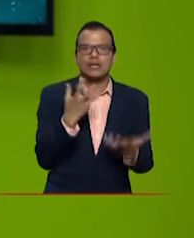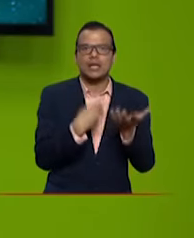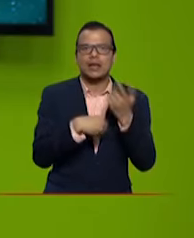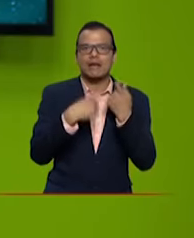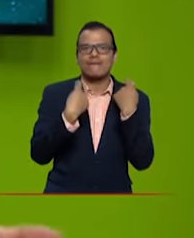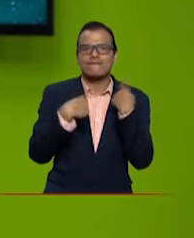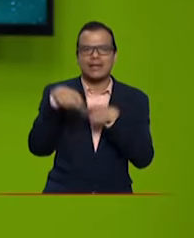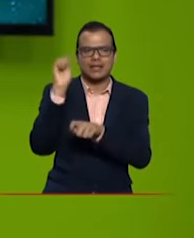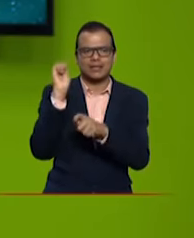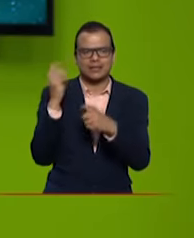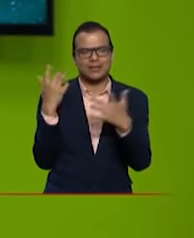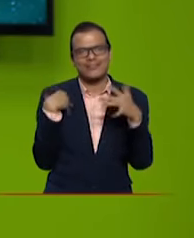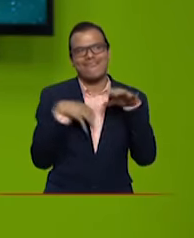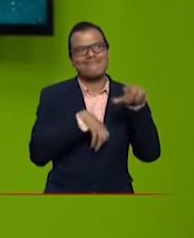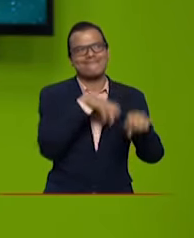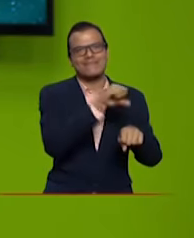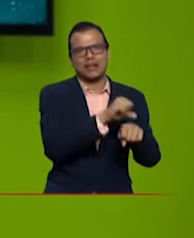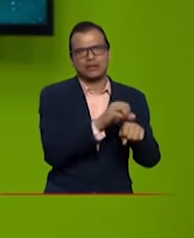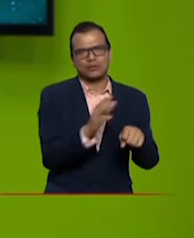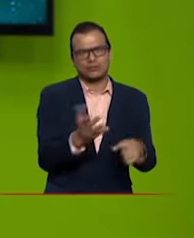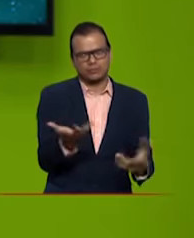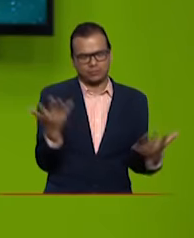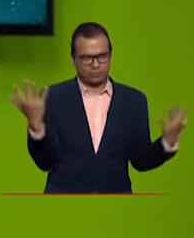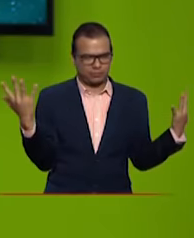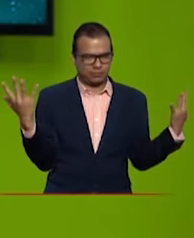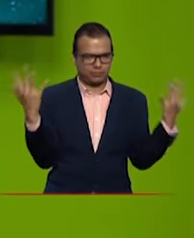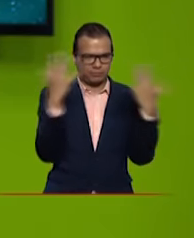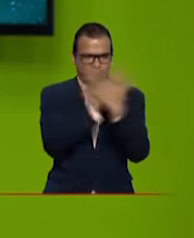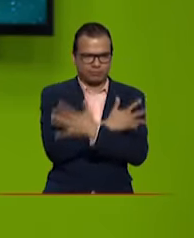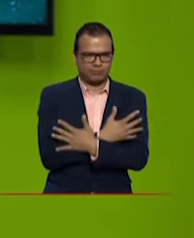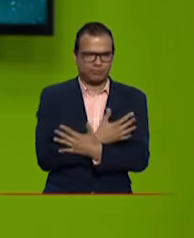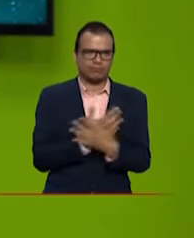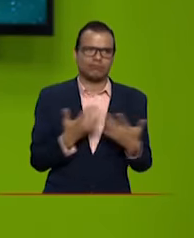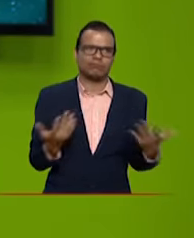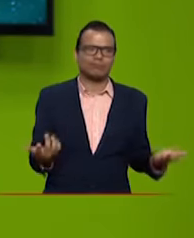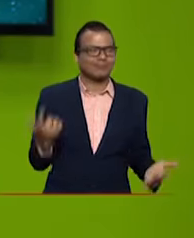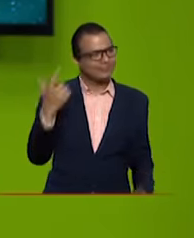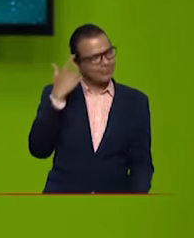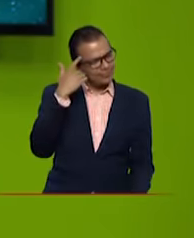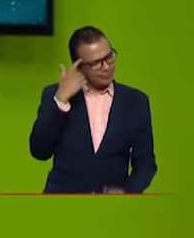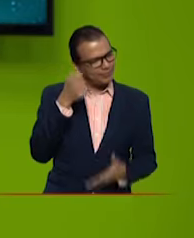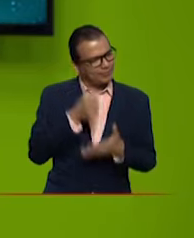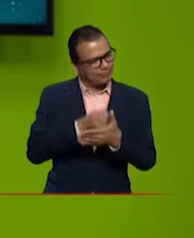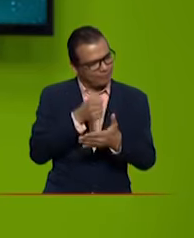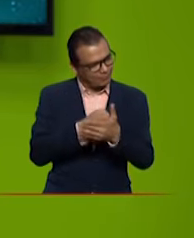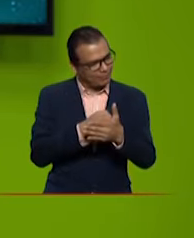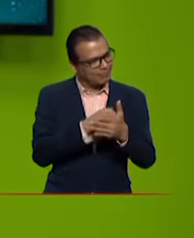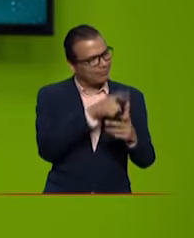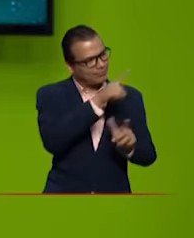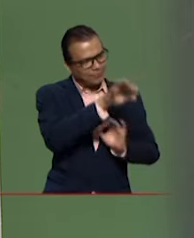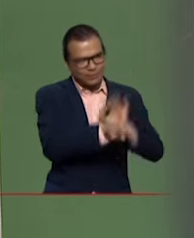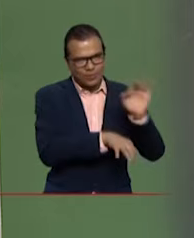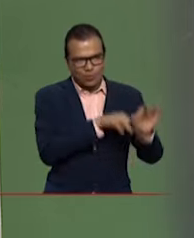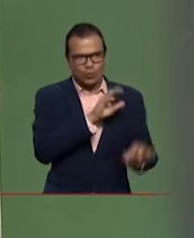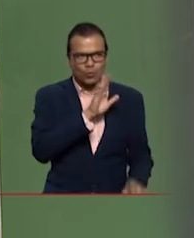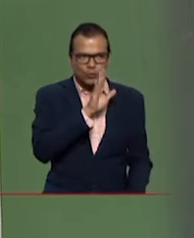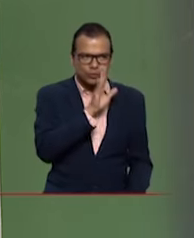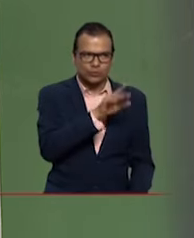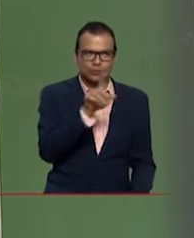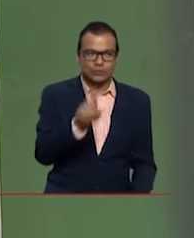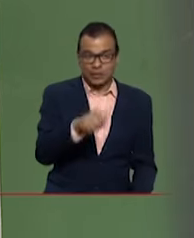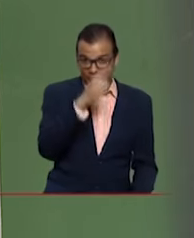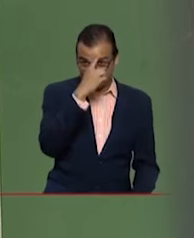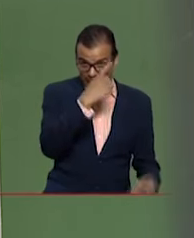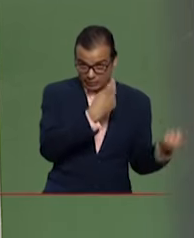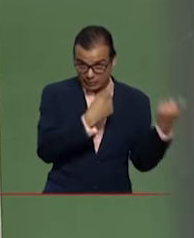venderlo, parcializarla. No, eso no tiene ningún sentido. Antes, por el contrario, busquemos es generar más protección a esas zonas. Claro, los páramos no se